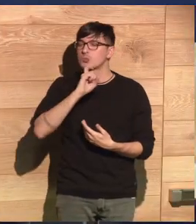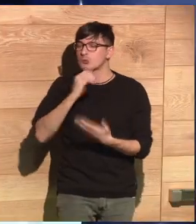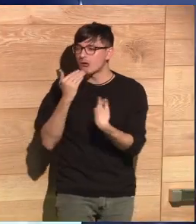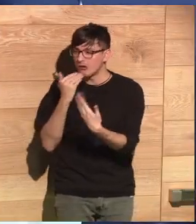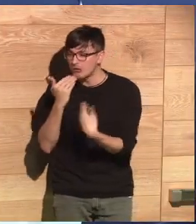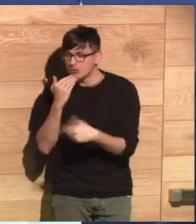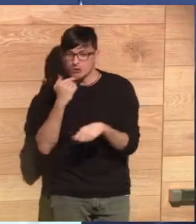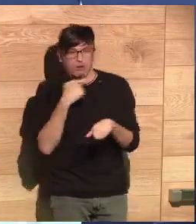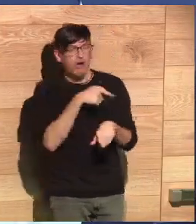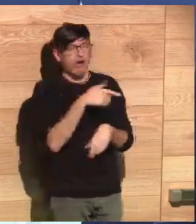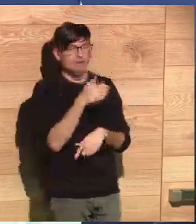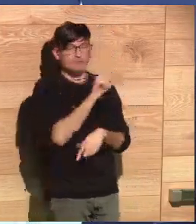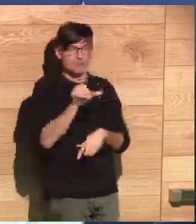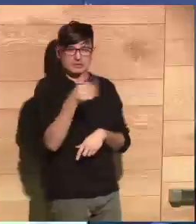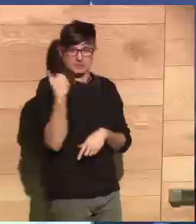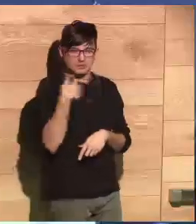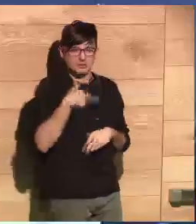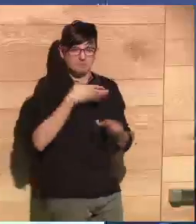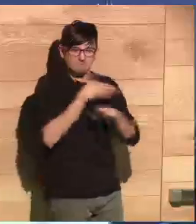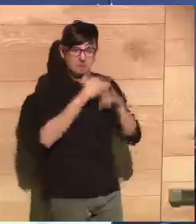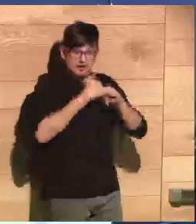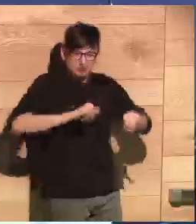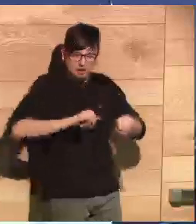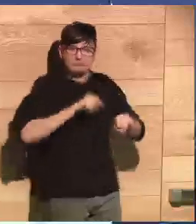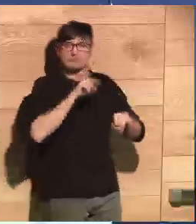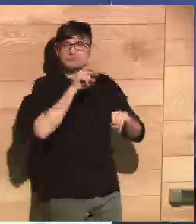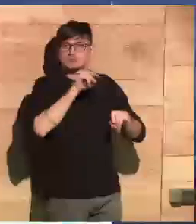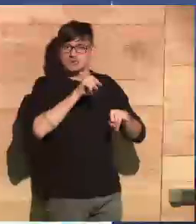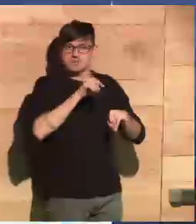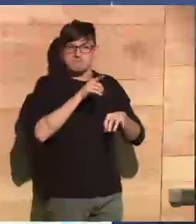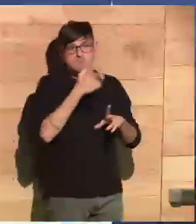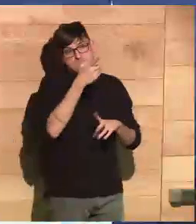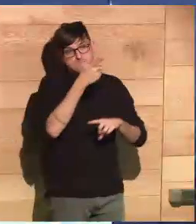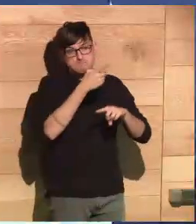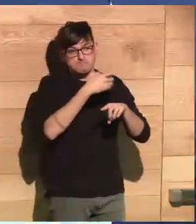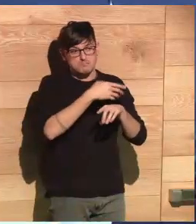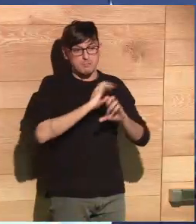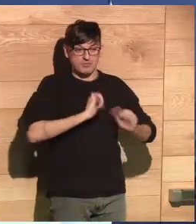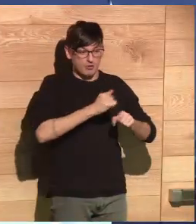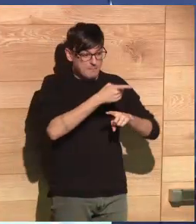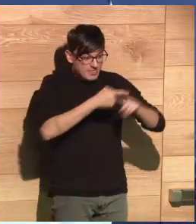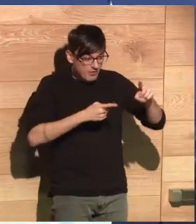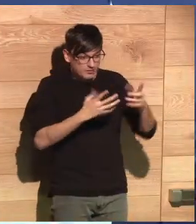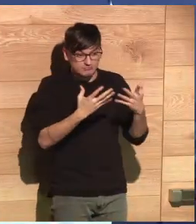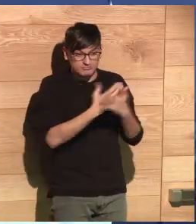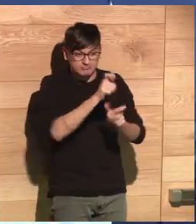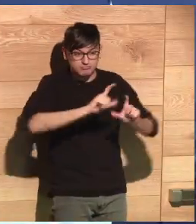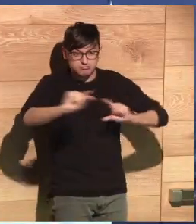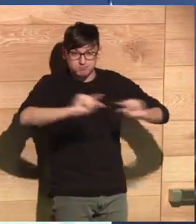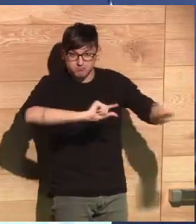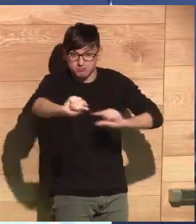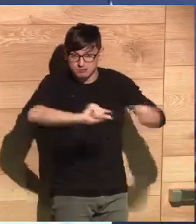me ha dicho, la semana pasada estuve en un acto y pasada media hora del inicio no había nadie. Y entonces me ha entrado como